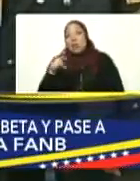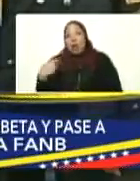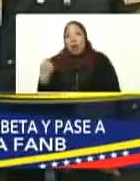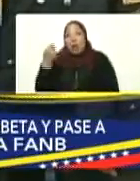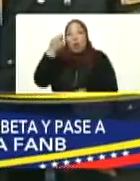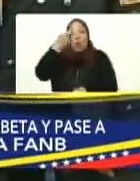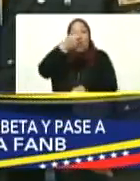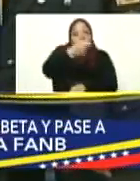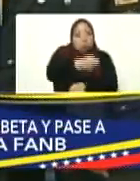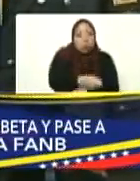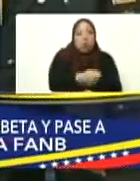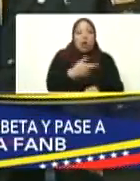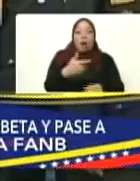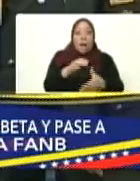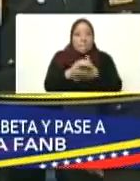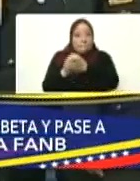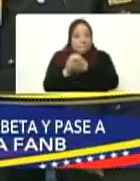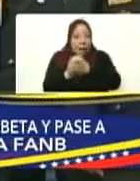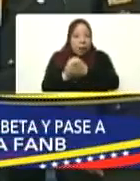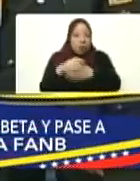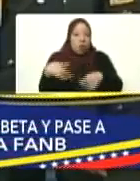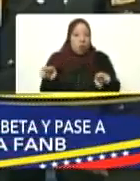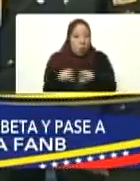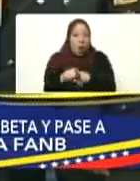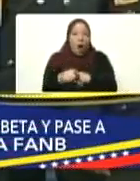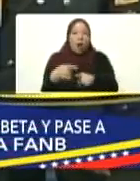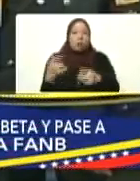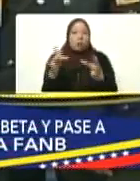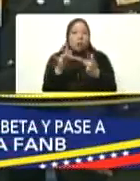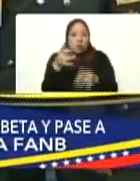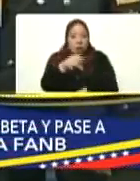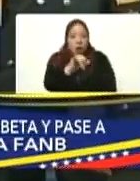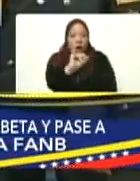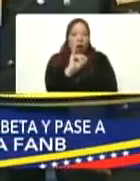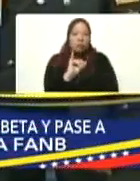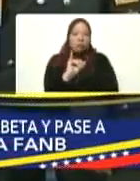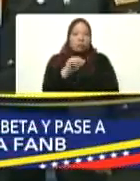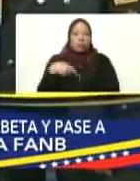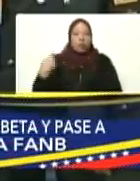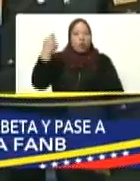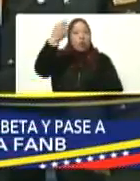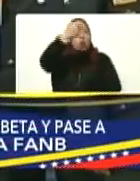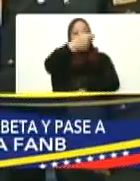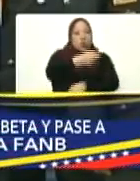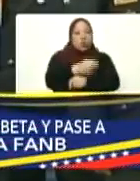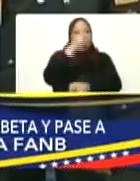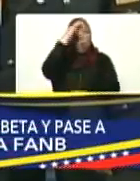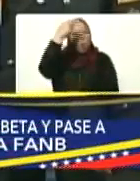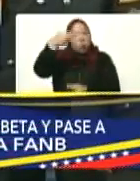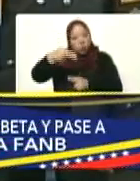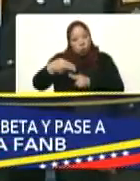mis manos les entrego a ustedes el sable de graduación, de ascenso y de honor.